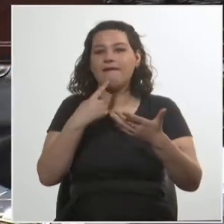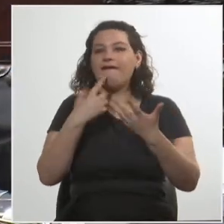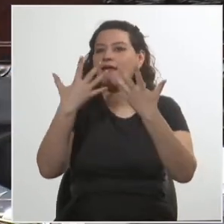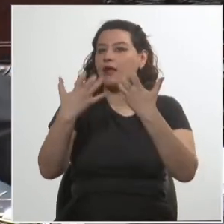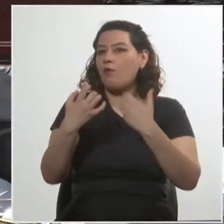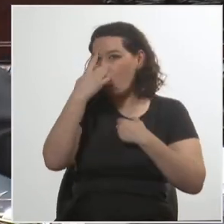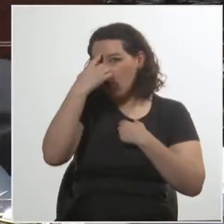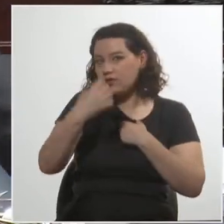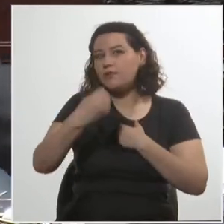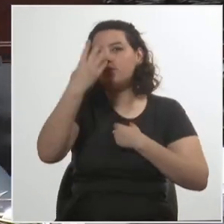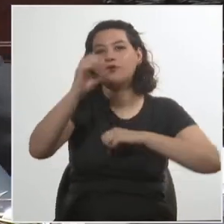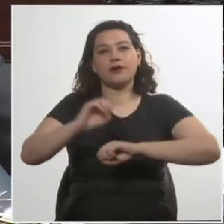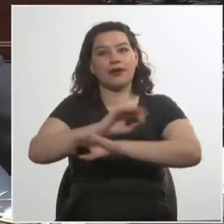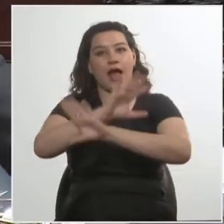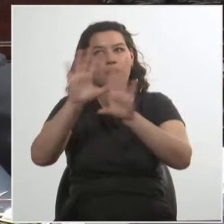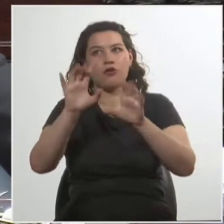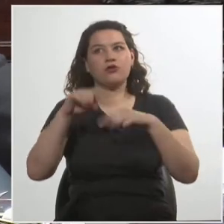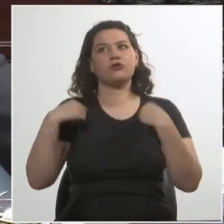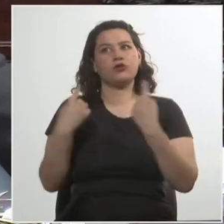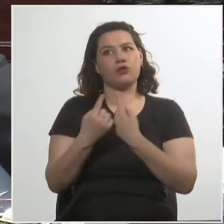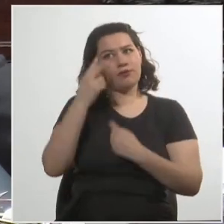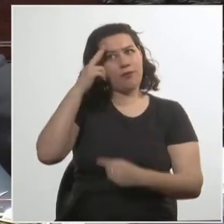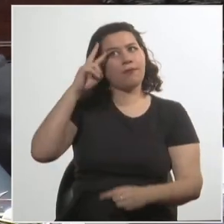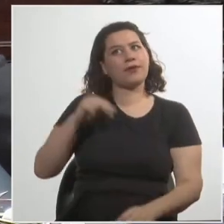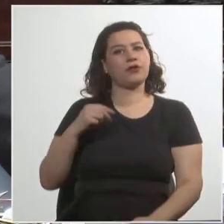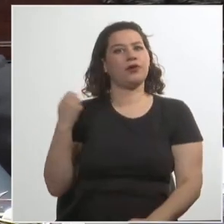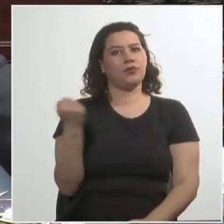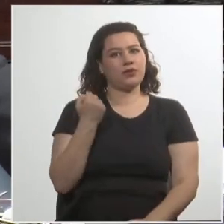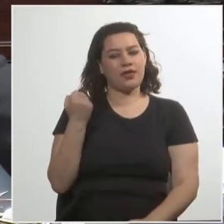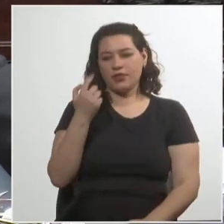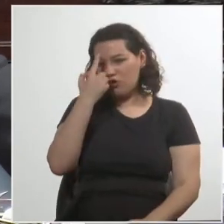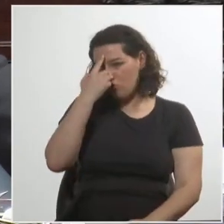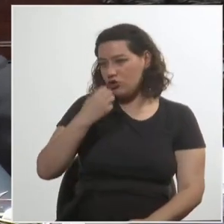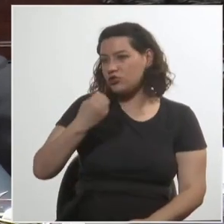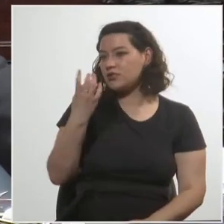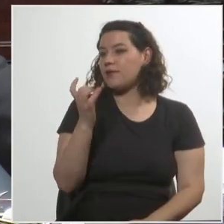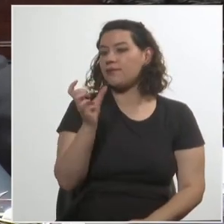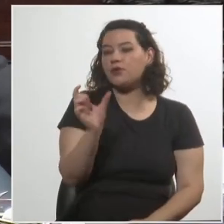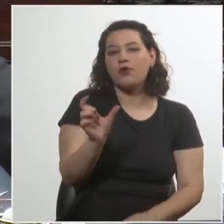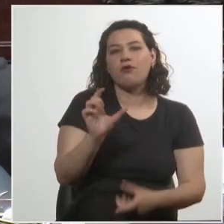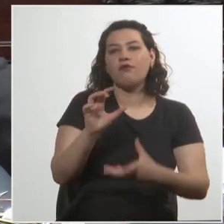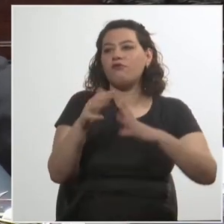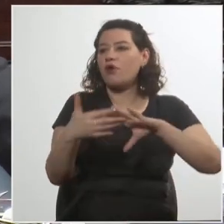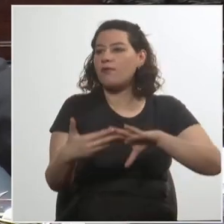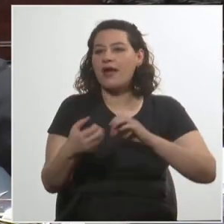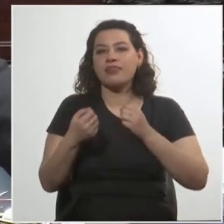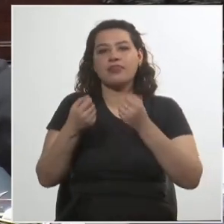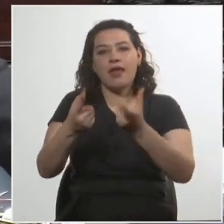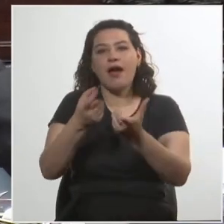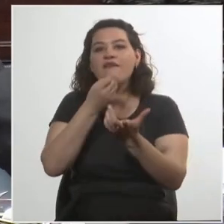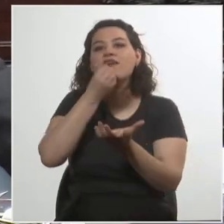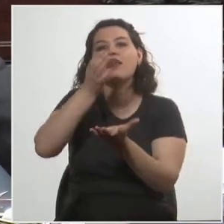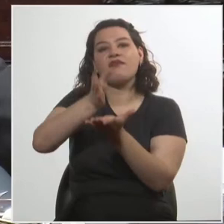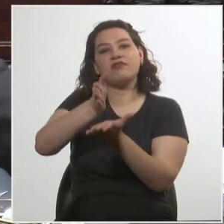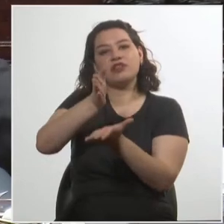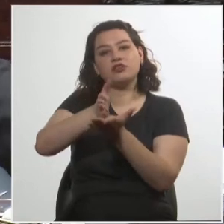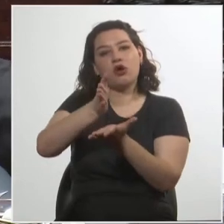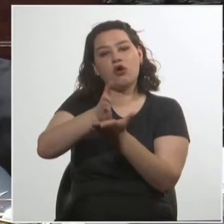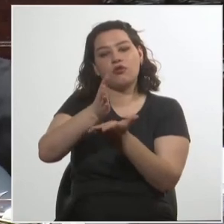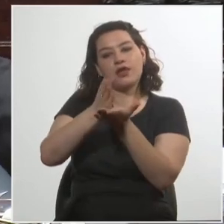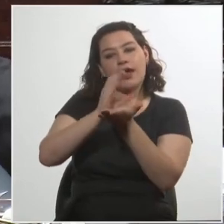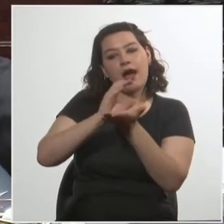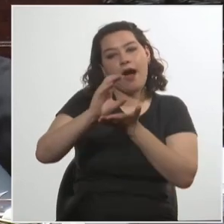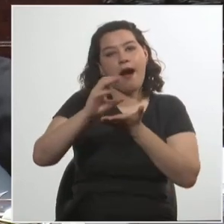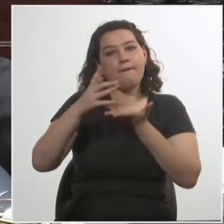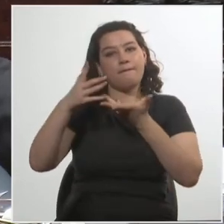y que nos parece importante que es el que marcan que serán beneficiarios de las medidas de apoyo